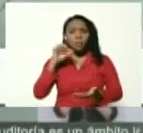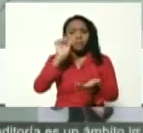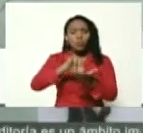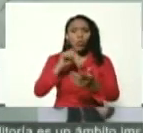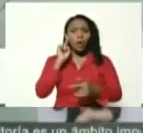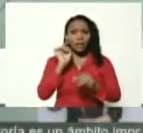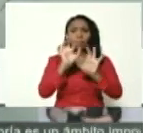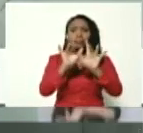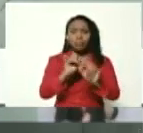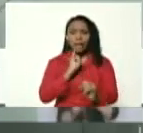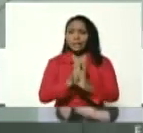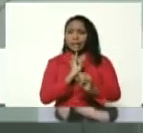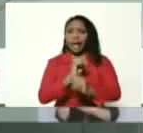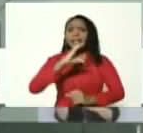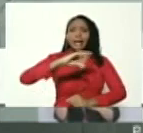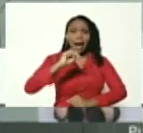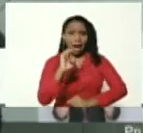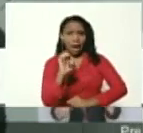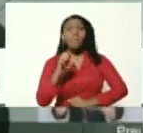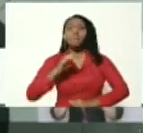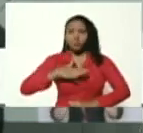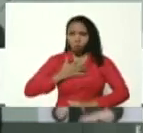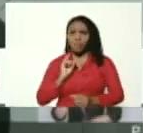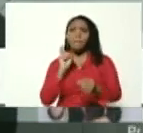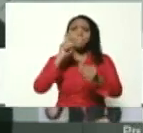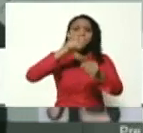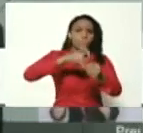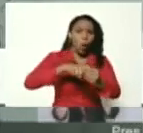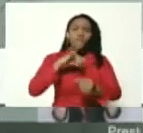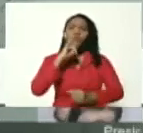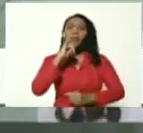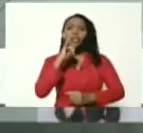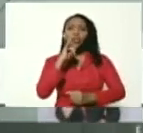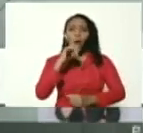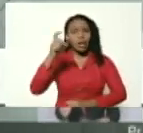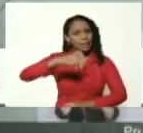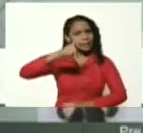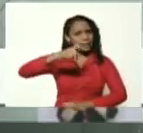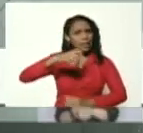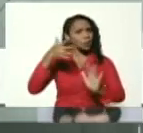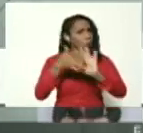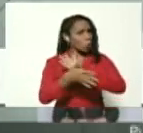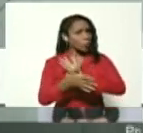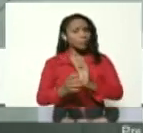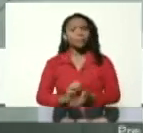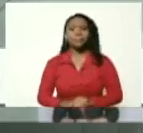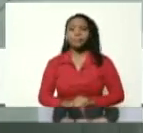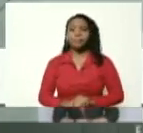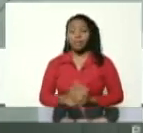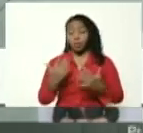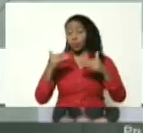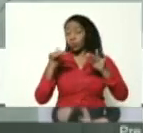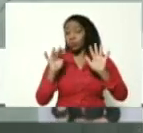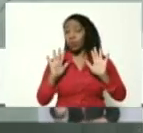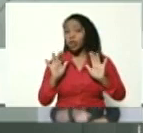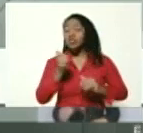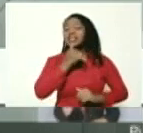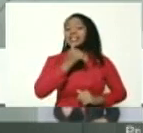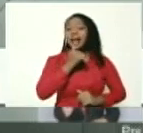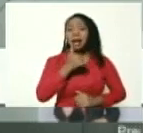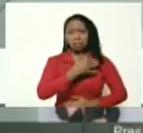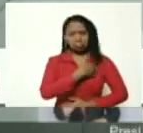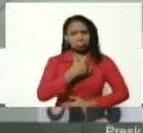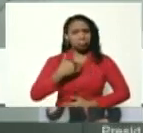web del Consejo Nacional Electoral están toda la información requerida. Y por supuesto a quienes